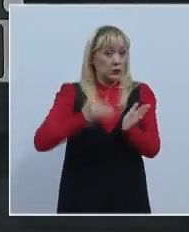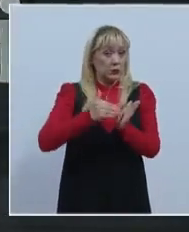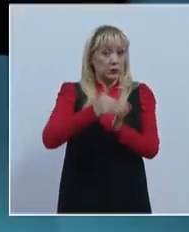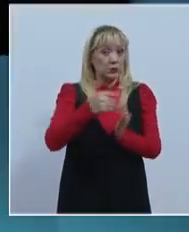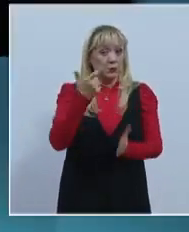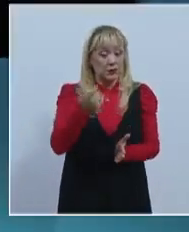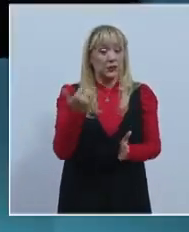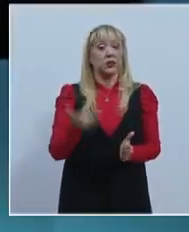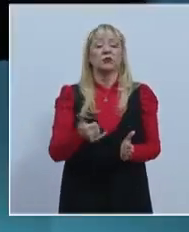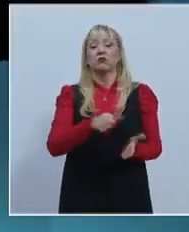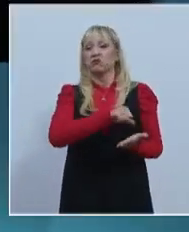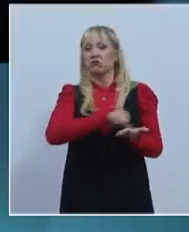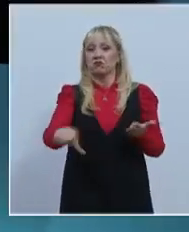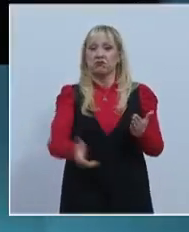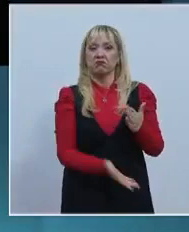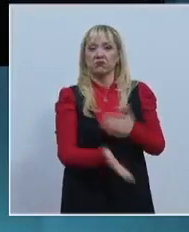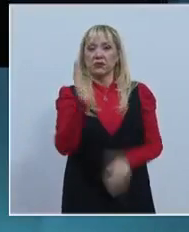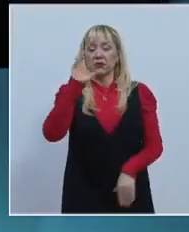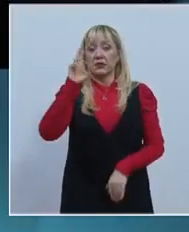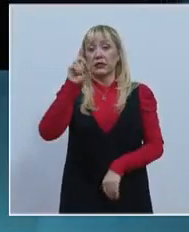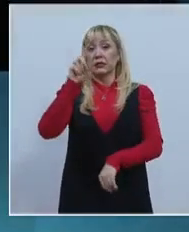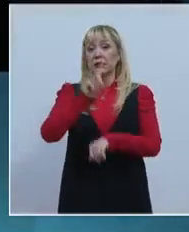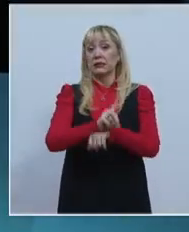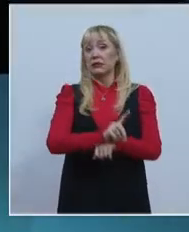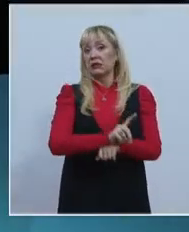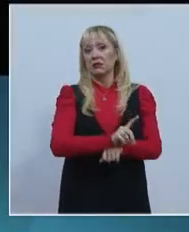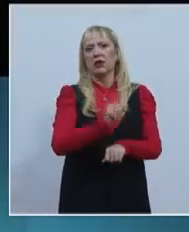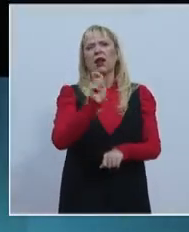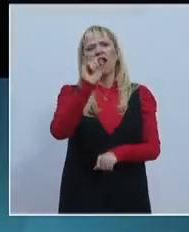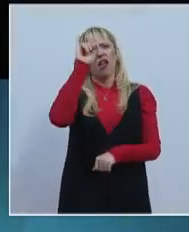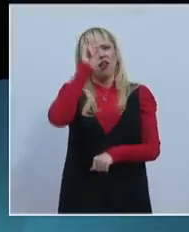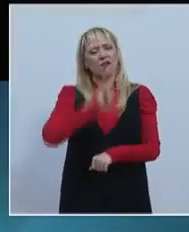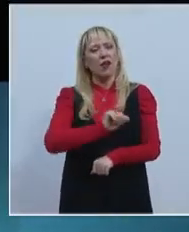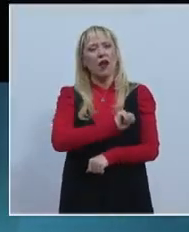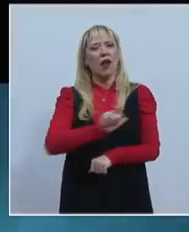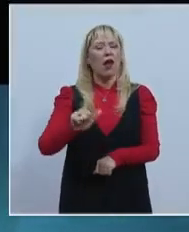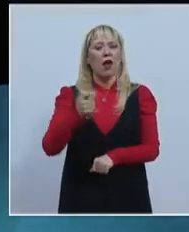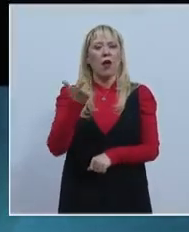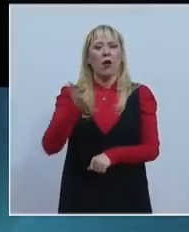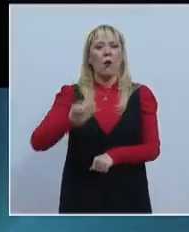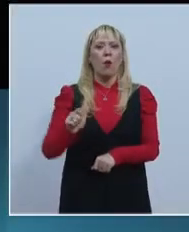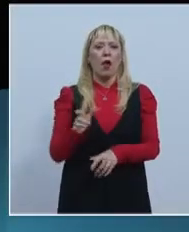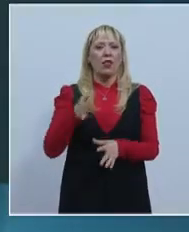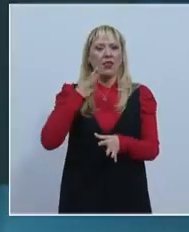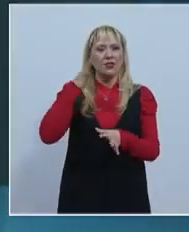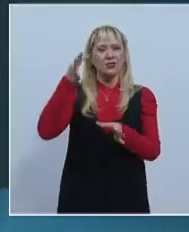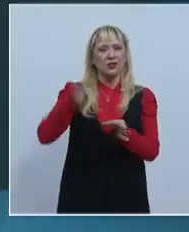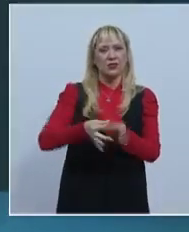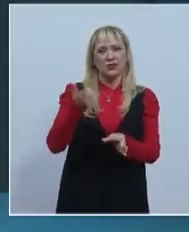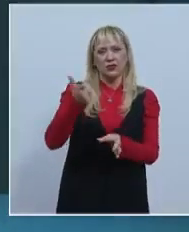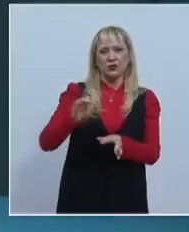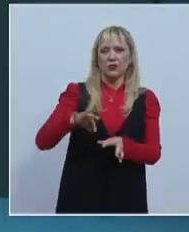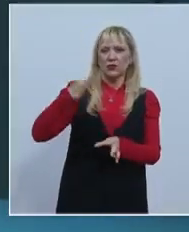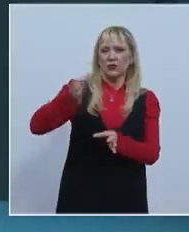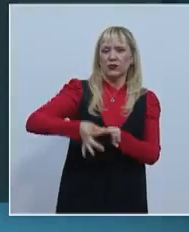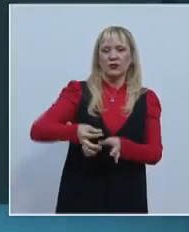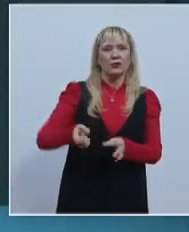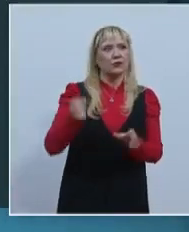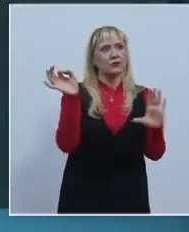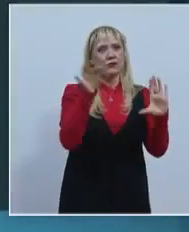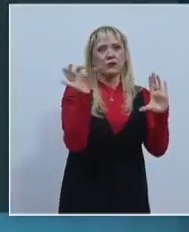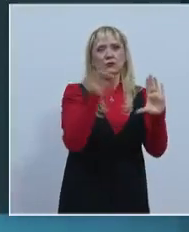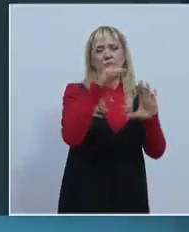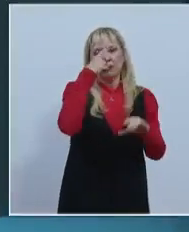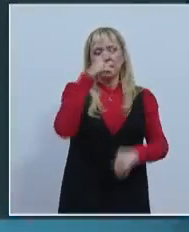la suspensión de su cargo por 30 días a la jefa del Departamento de la Tesorería del Instituto Nacional de Electricidad y